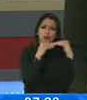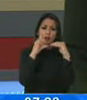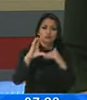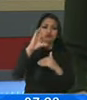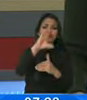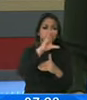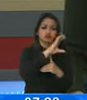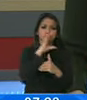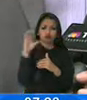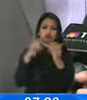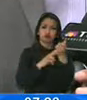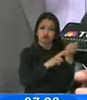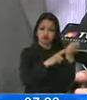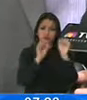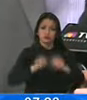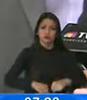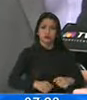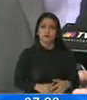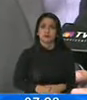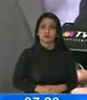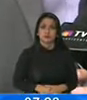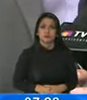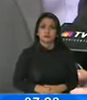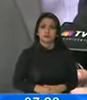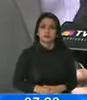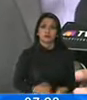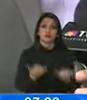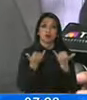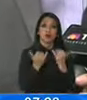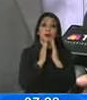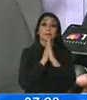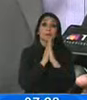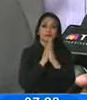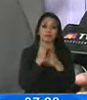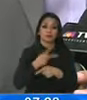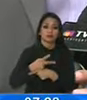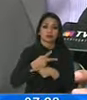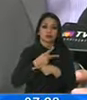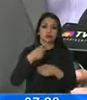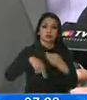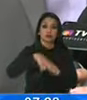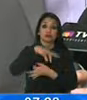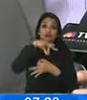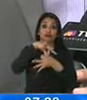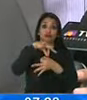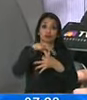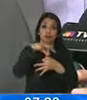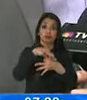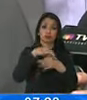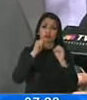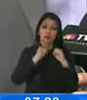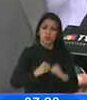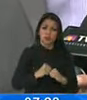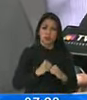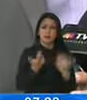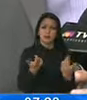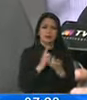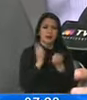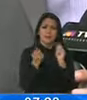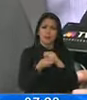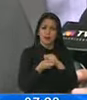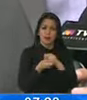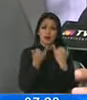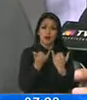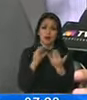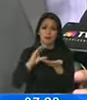recursos. Estamos haciendo una solicitud al Consejo Nacional Electoral que se revea esa forma